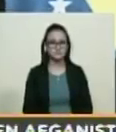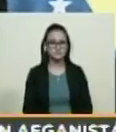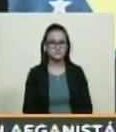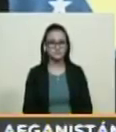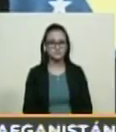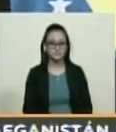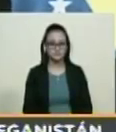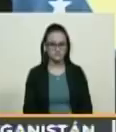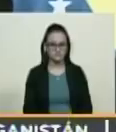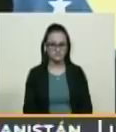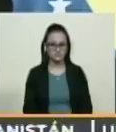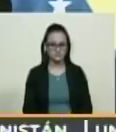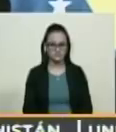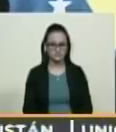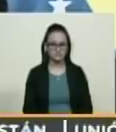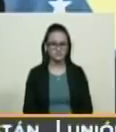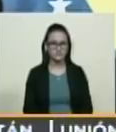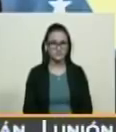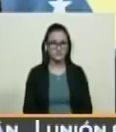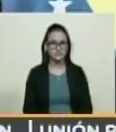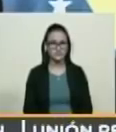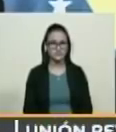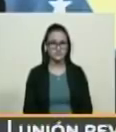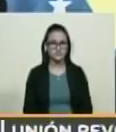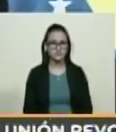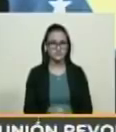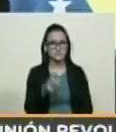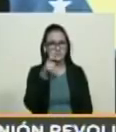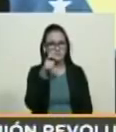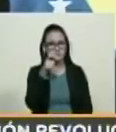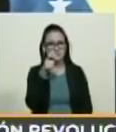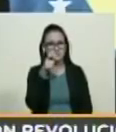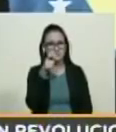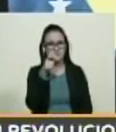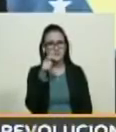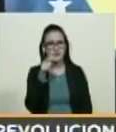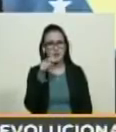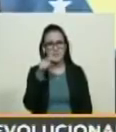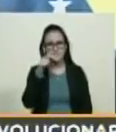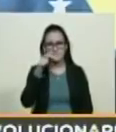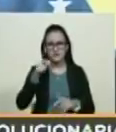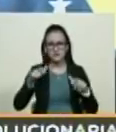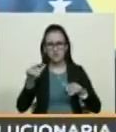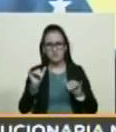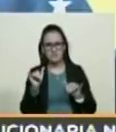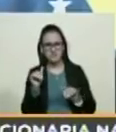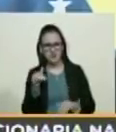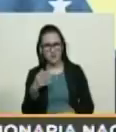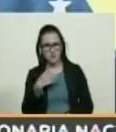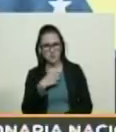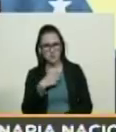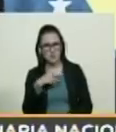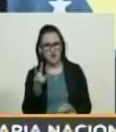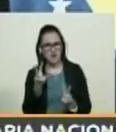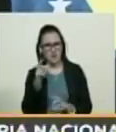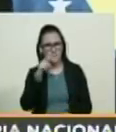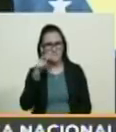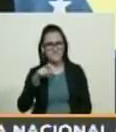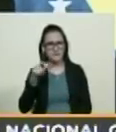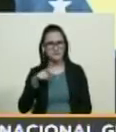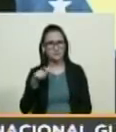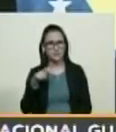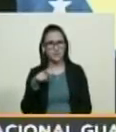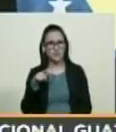a razón de que la inteligencia social avistó unas personas sospechosas en la esquina